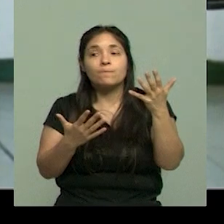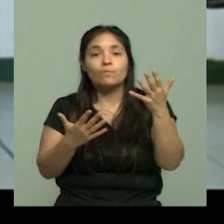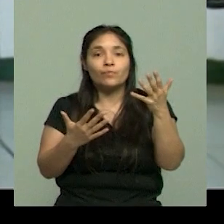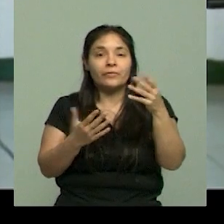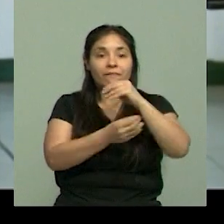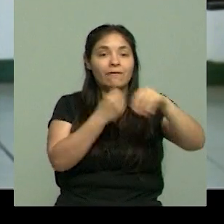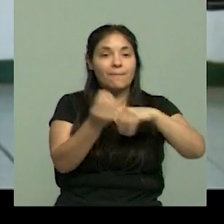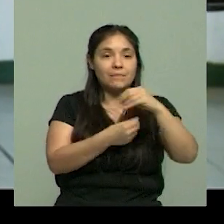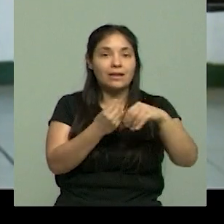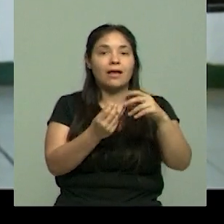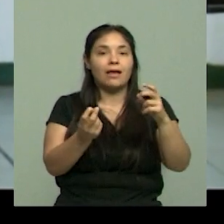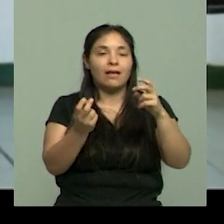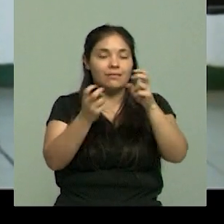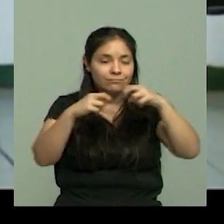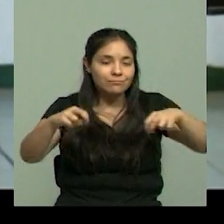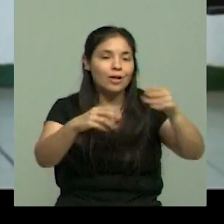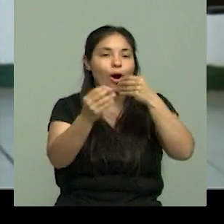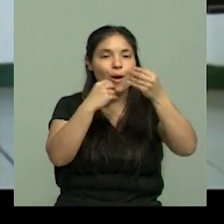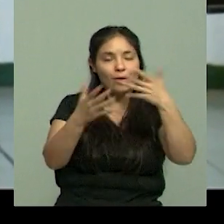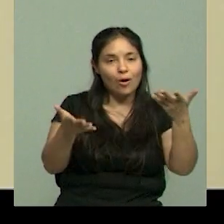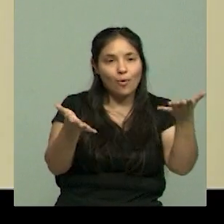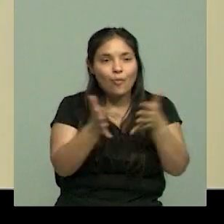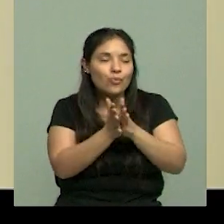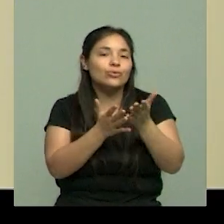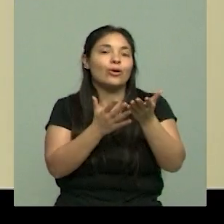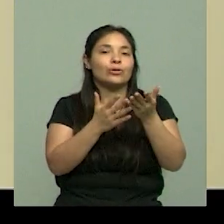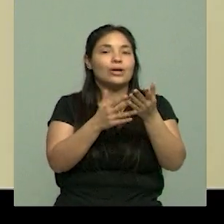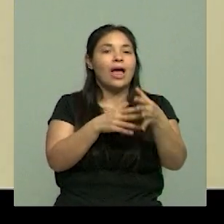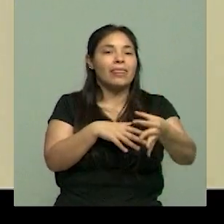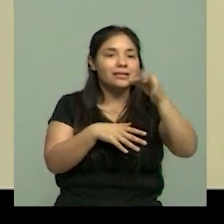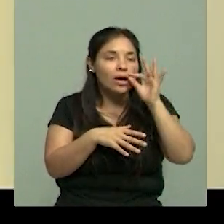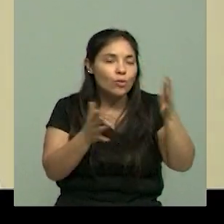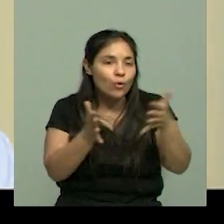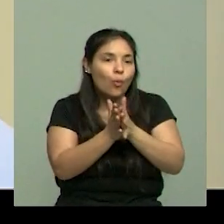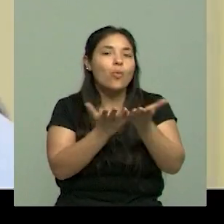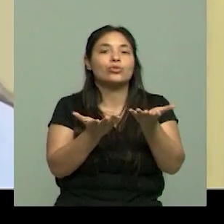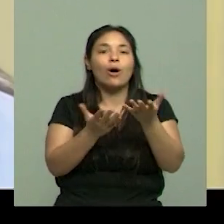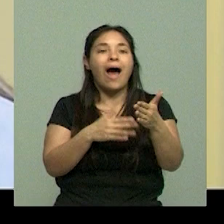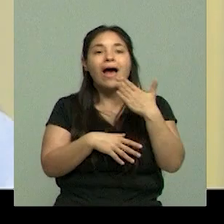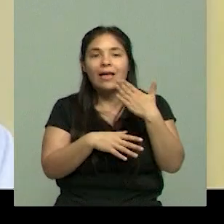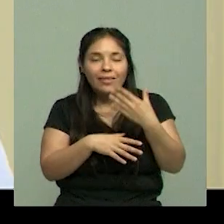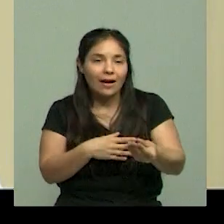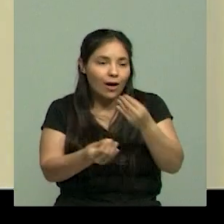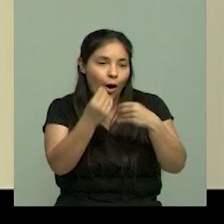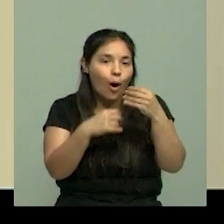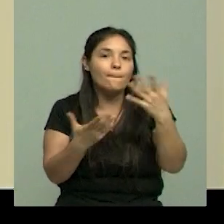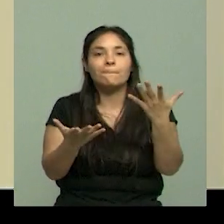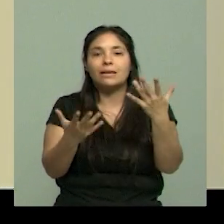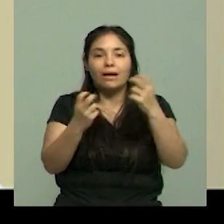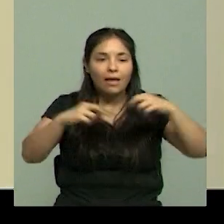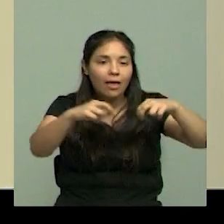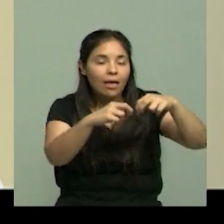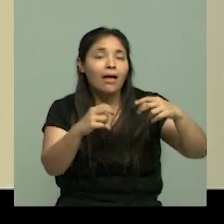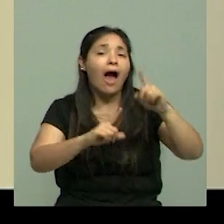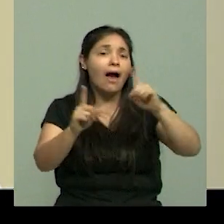de que la familia se junte a almorzar, de que la familia cenen juntos, desayunen, tomen la media tarde. Entonces muchas veces también los padres